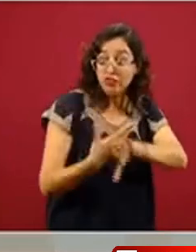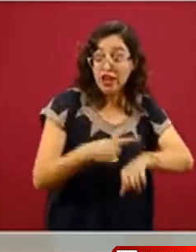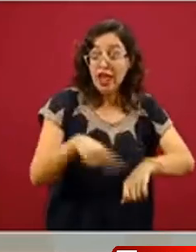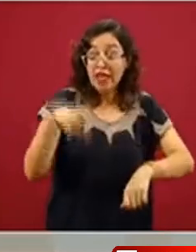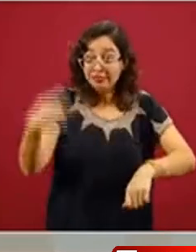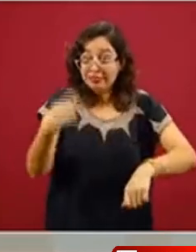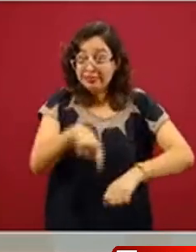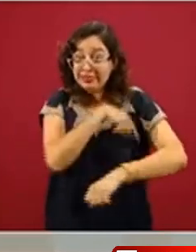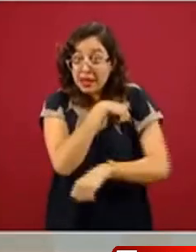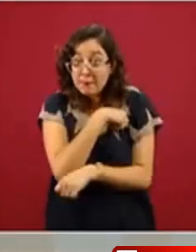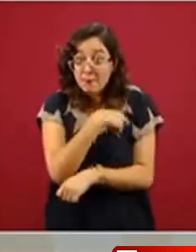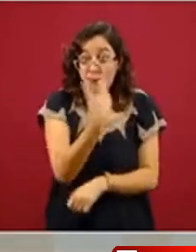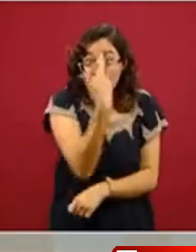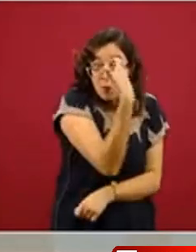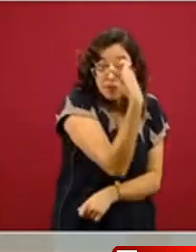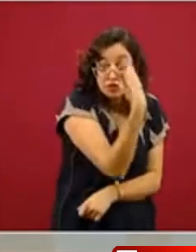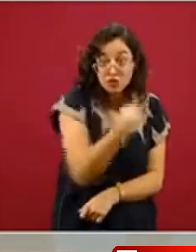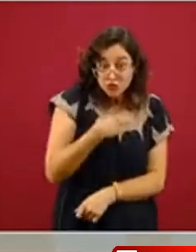termómetros.